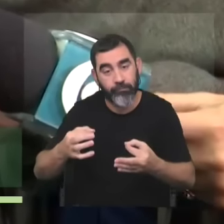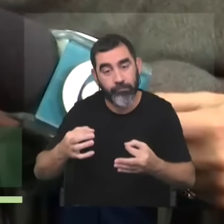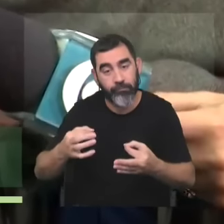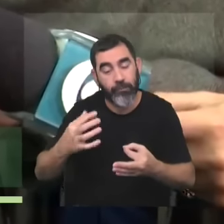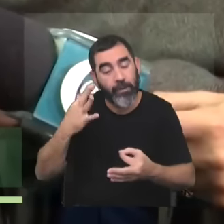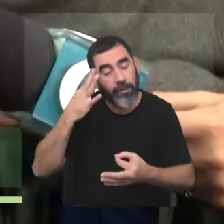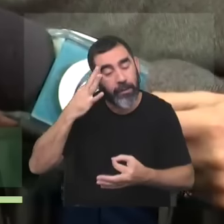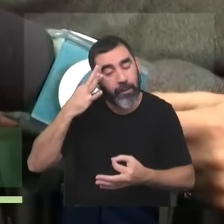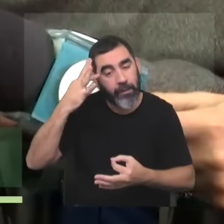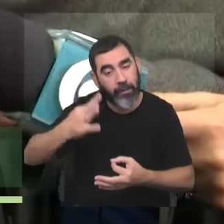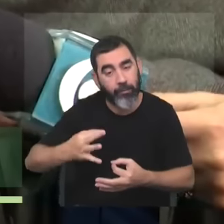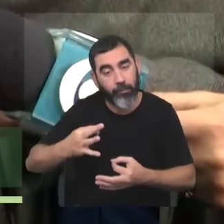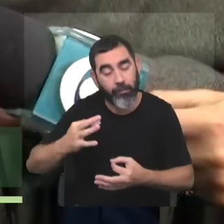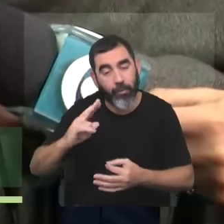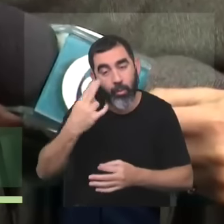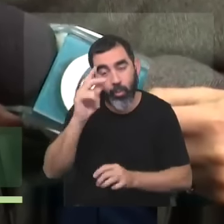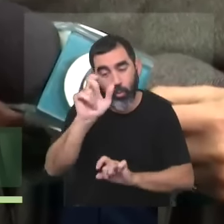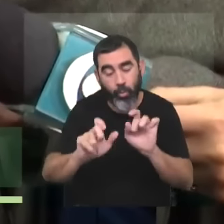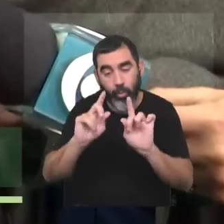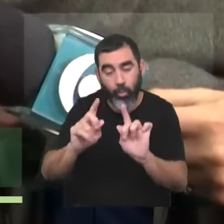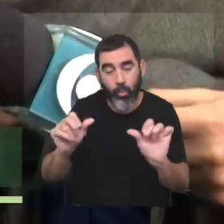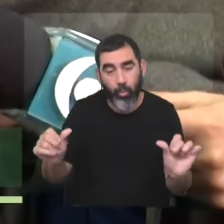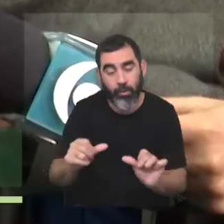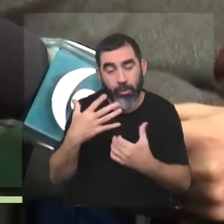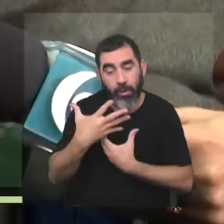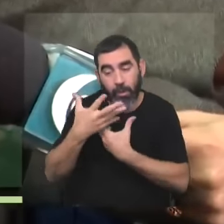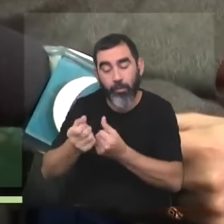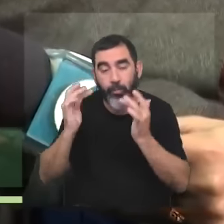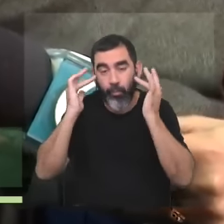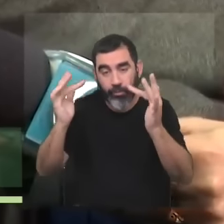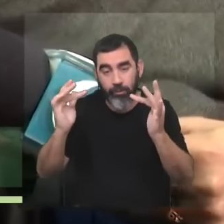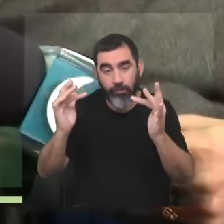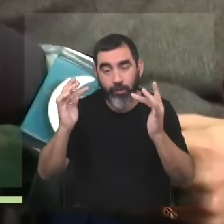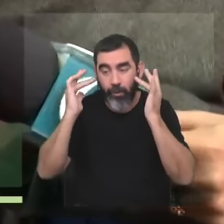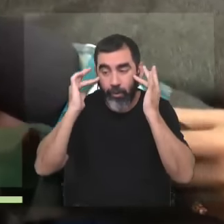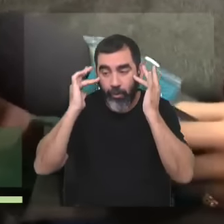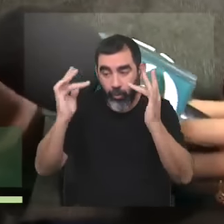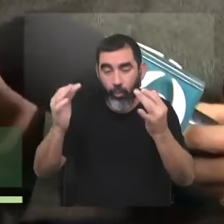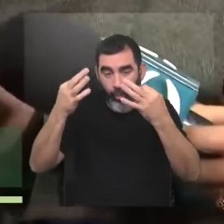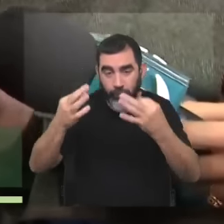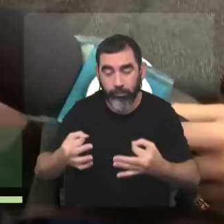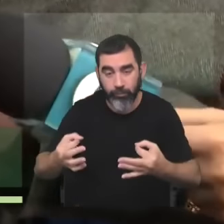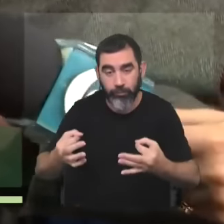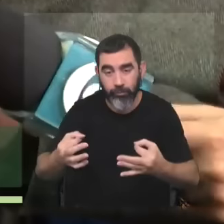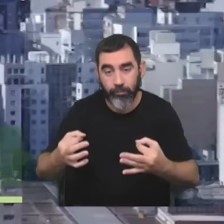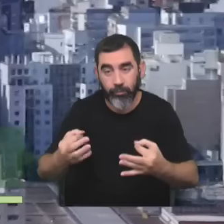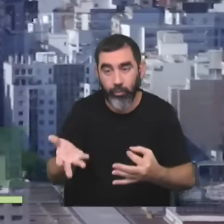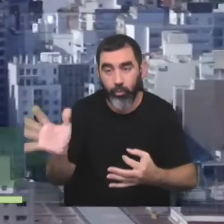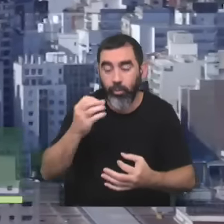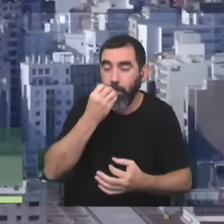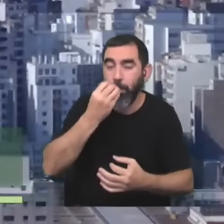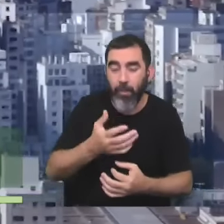nosotros todos los orientales debemos de cumplir apoyar a nuestra educación que nuestra educación sea Cada día mejor